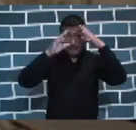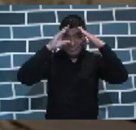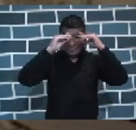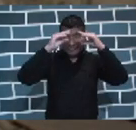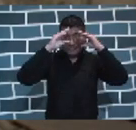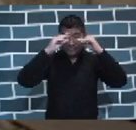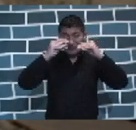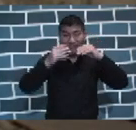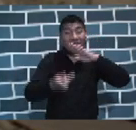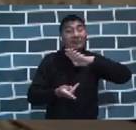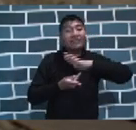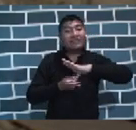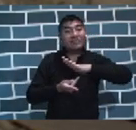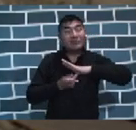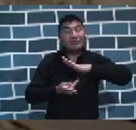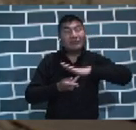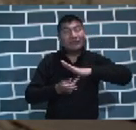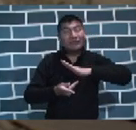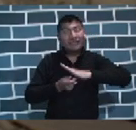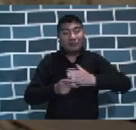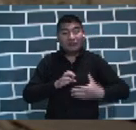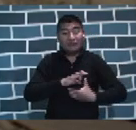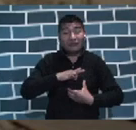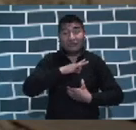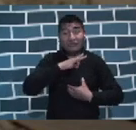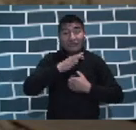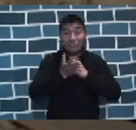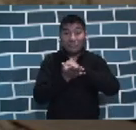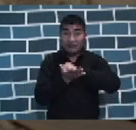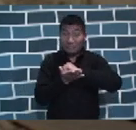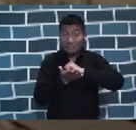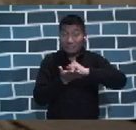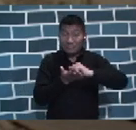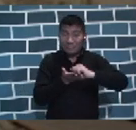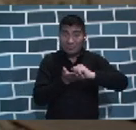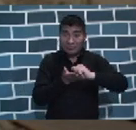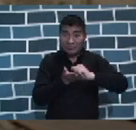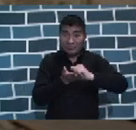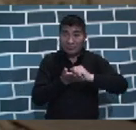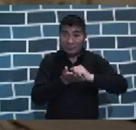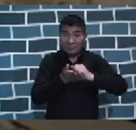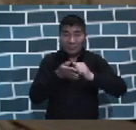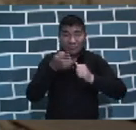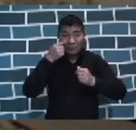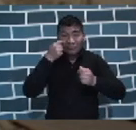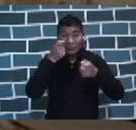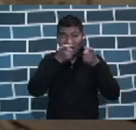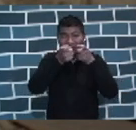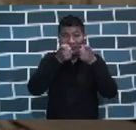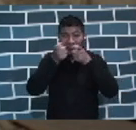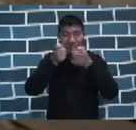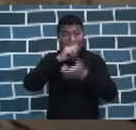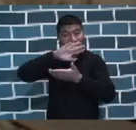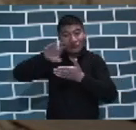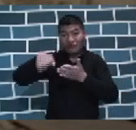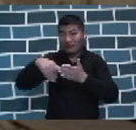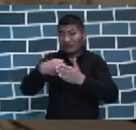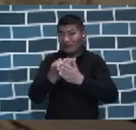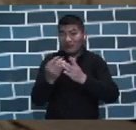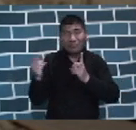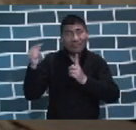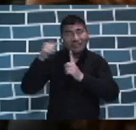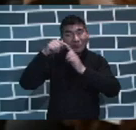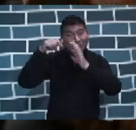apóstol pablo así el espíritu santo los ondea todo hasta la profundidad